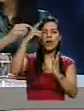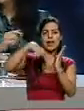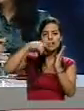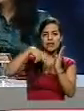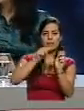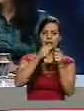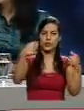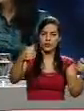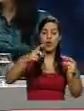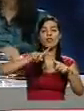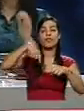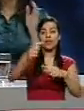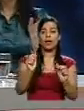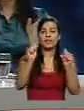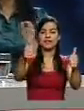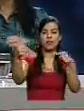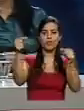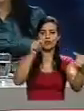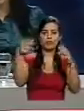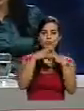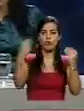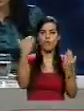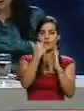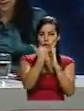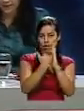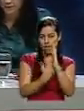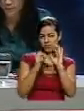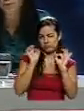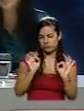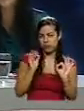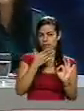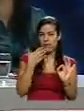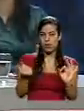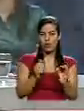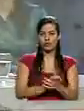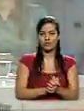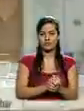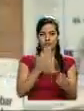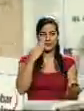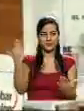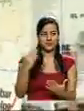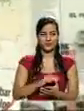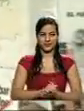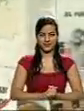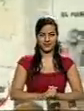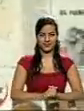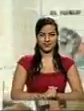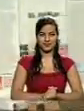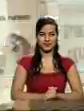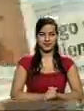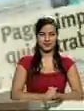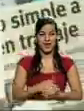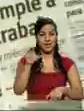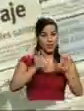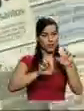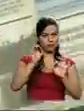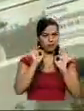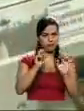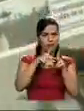y después arrancamos con ¿te parece? Lo que tiene que ver con este momento histórico importantísimo.